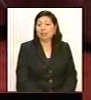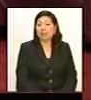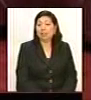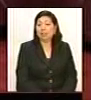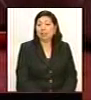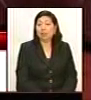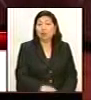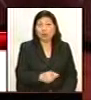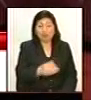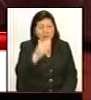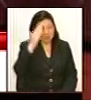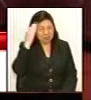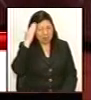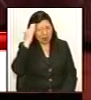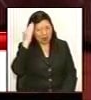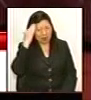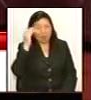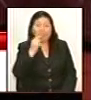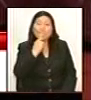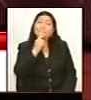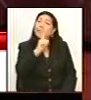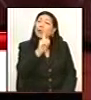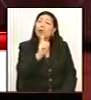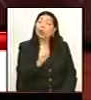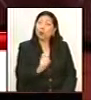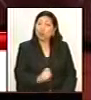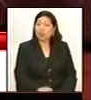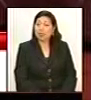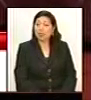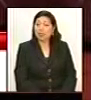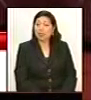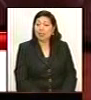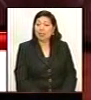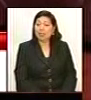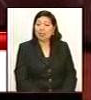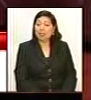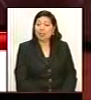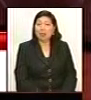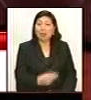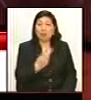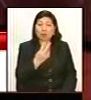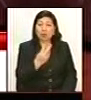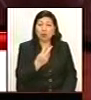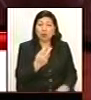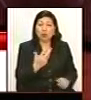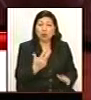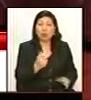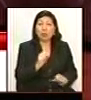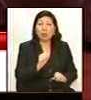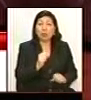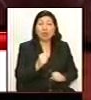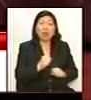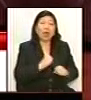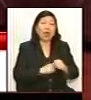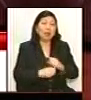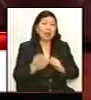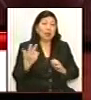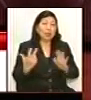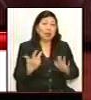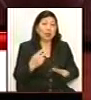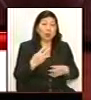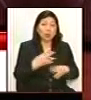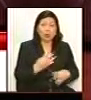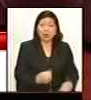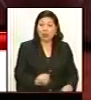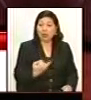2017. ¿Sabía usted, doctor Liendo, que del 28 de diciembre de 2007 hasta el 13 de